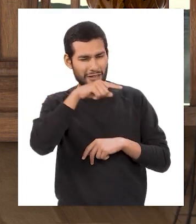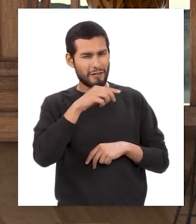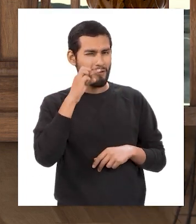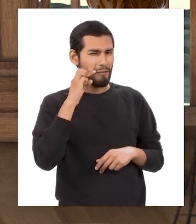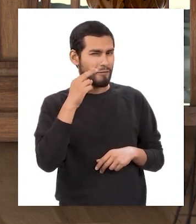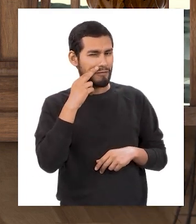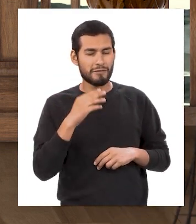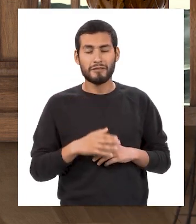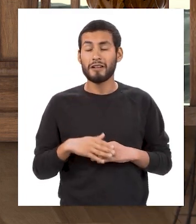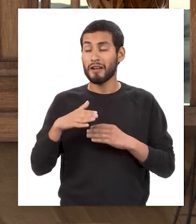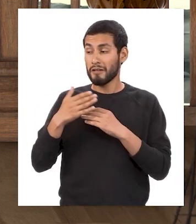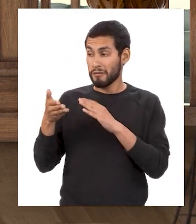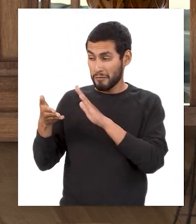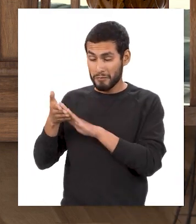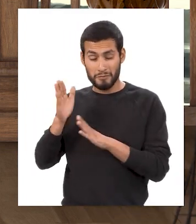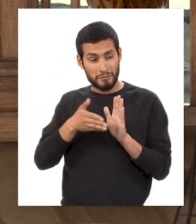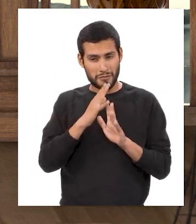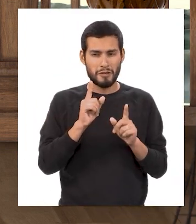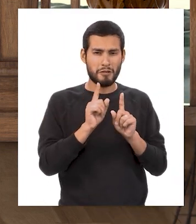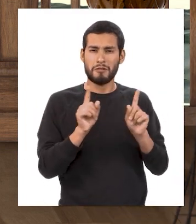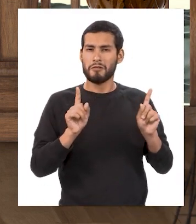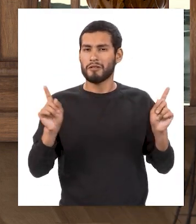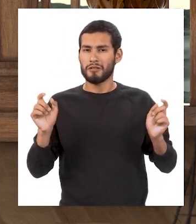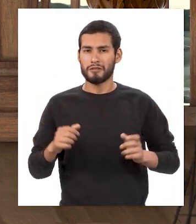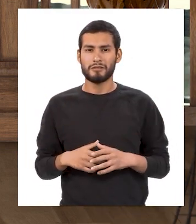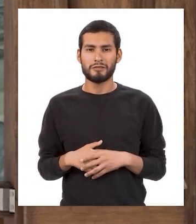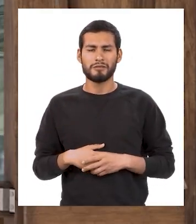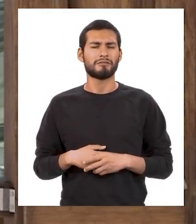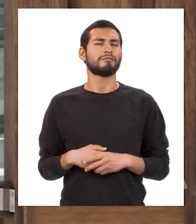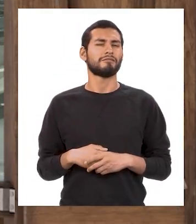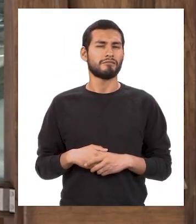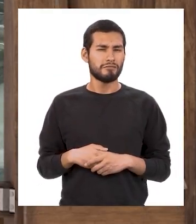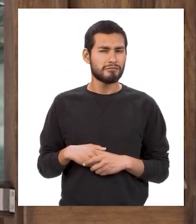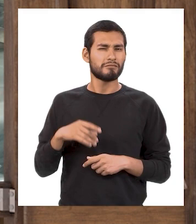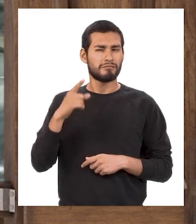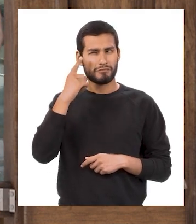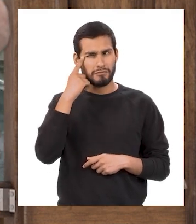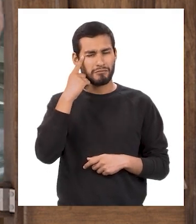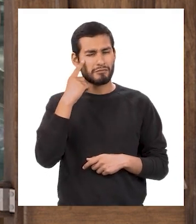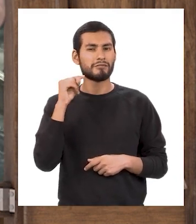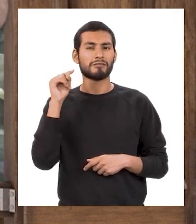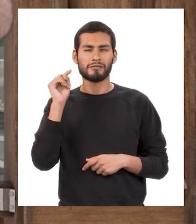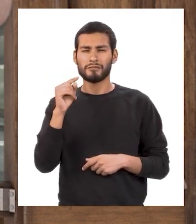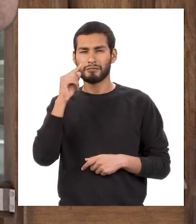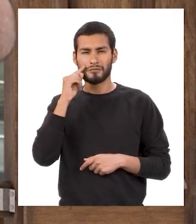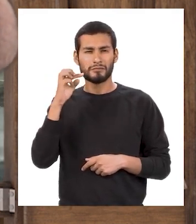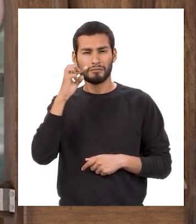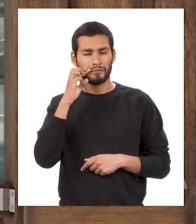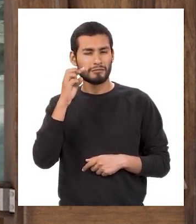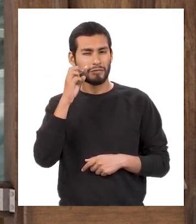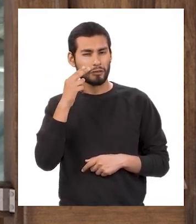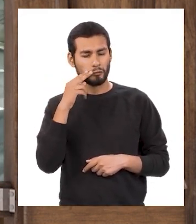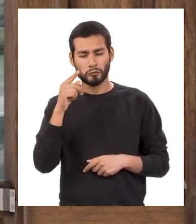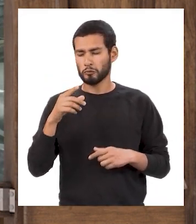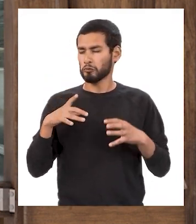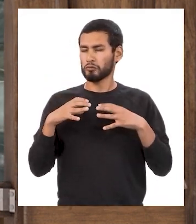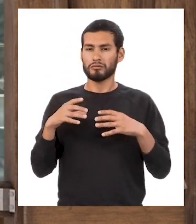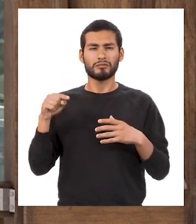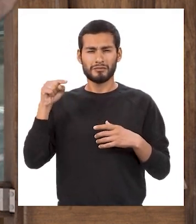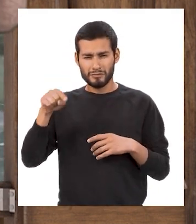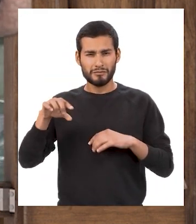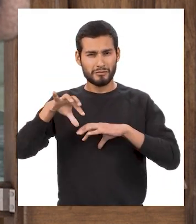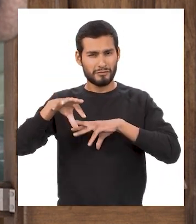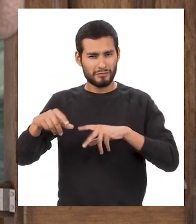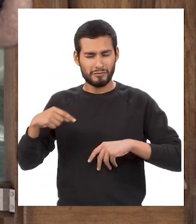Fogg. Luego de despedirse, ambos se alejaron. No hay duda. Este elegante hombre que aparenta señorío es